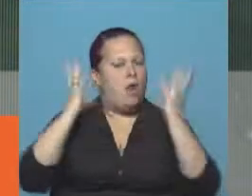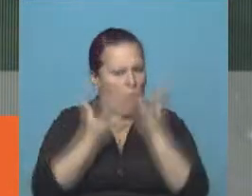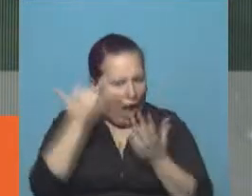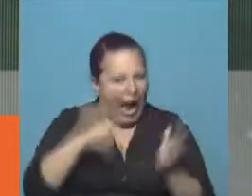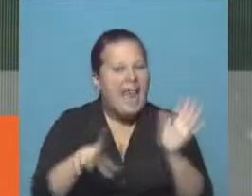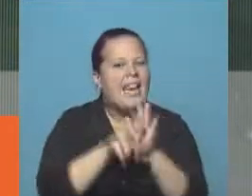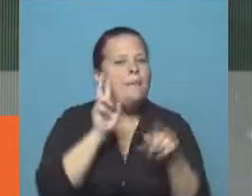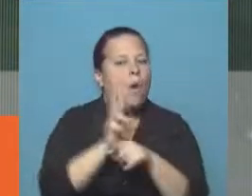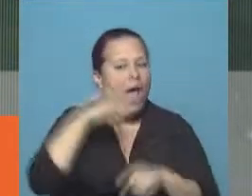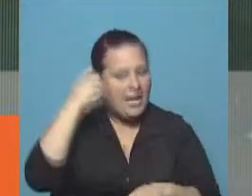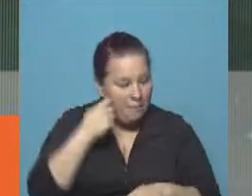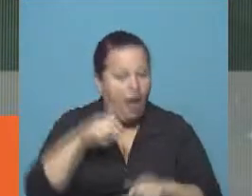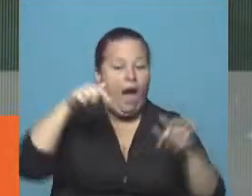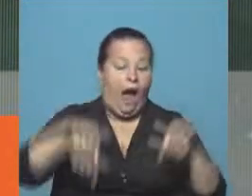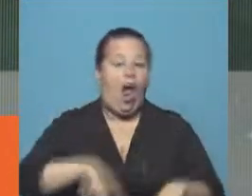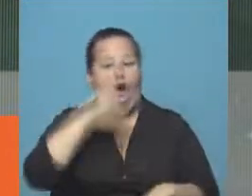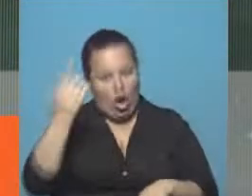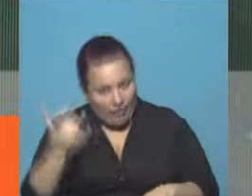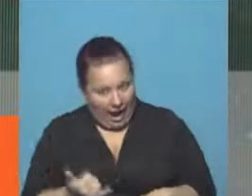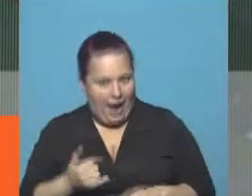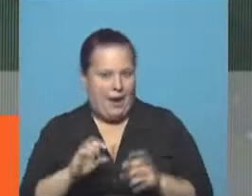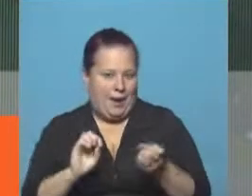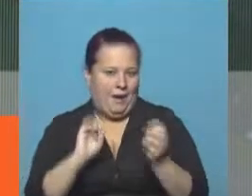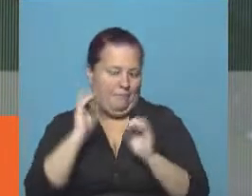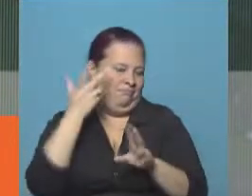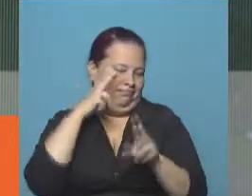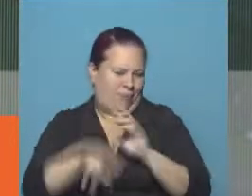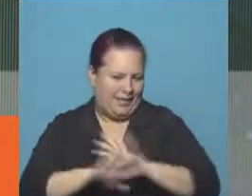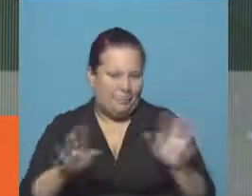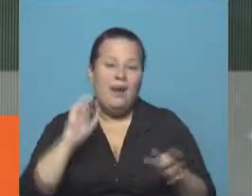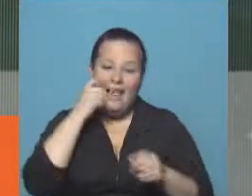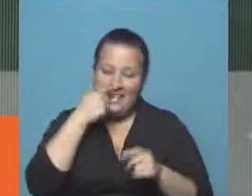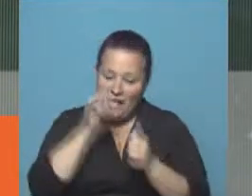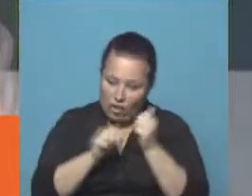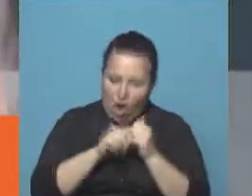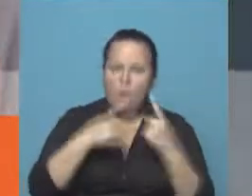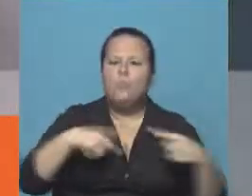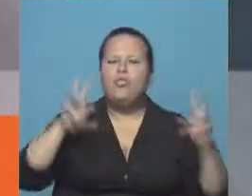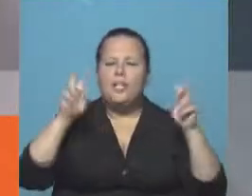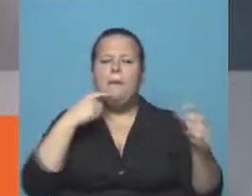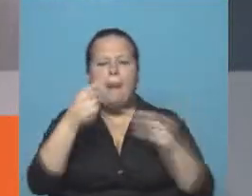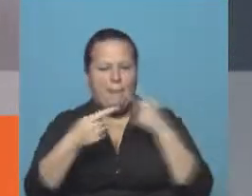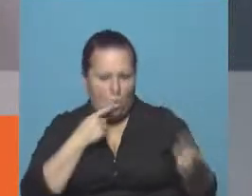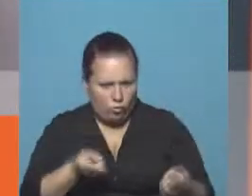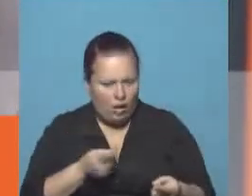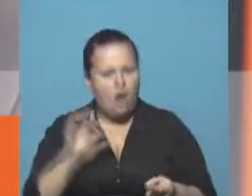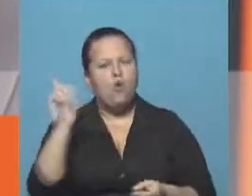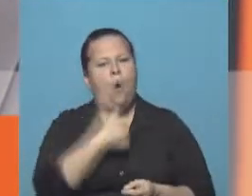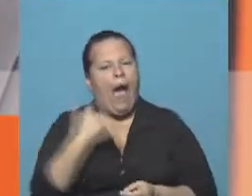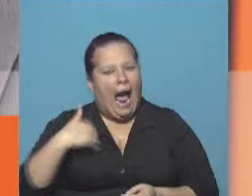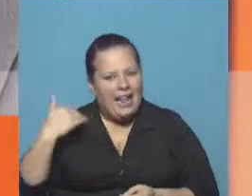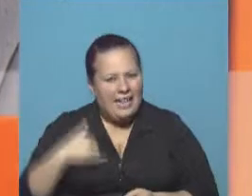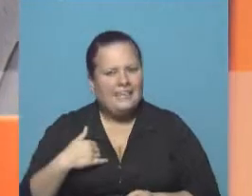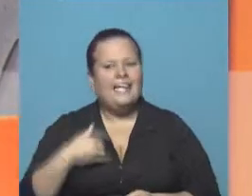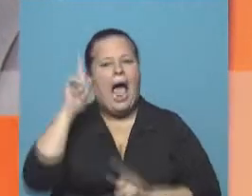tenía una ley de protección animal. Hoy tenemos otra, ya un poquito caduca. Bueno, interesante la historia, doctora. A ver, varias cuestiones para consultarle. Es increíble que en la República